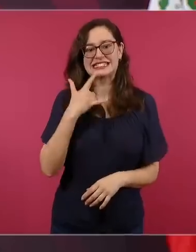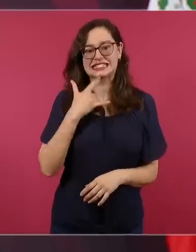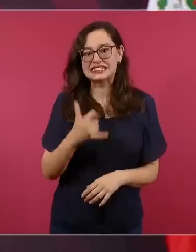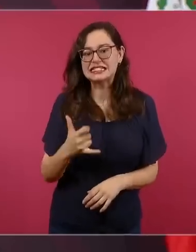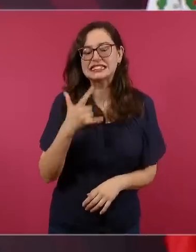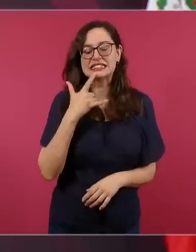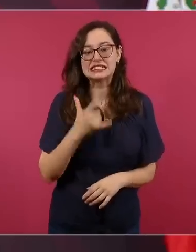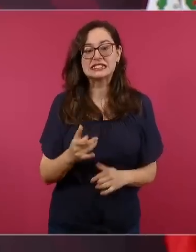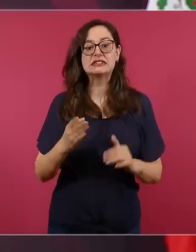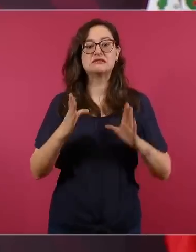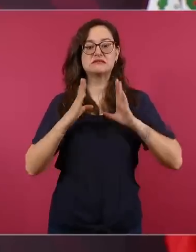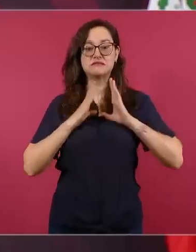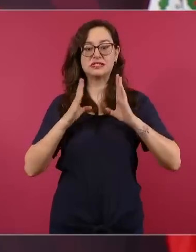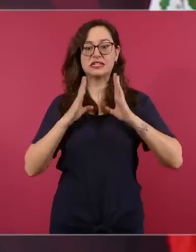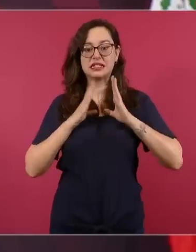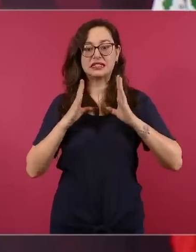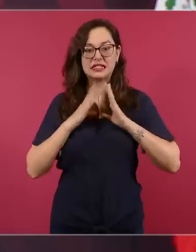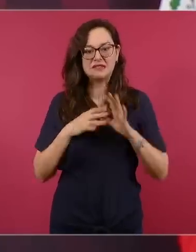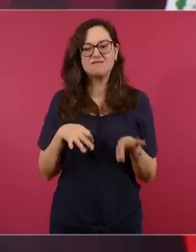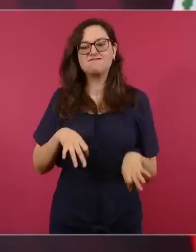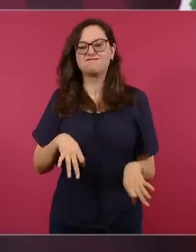están trabajando